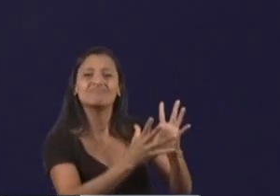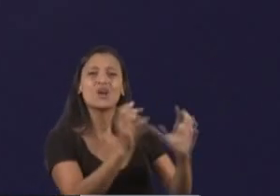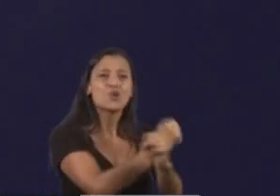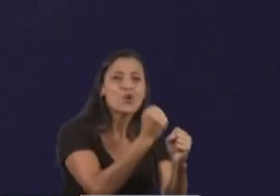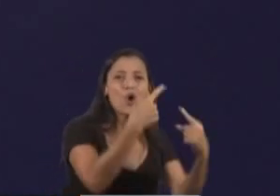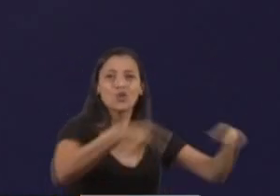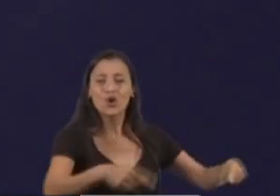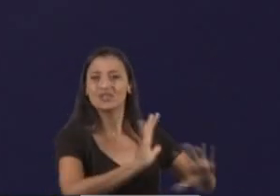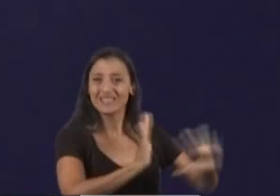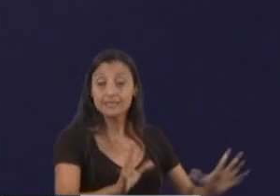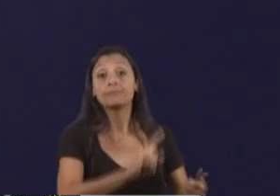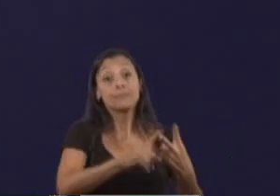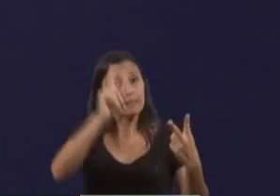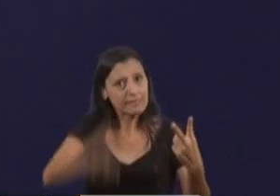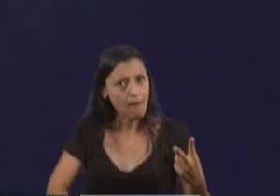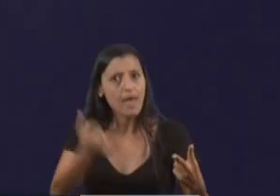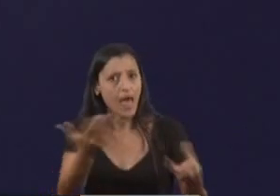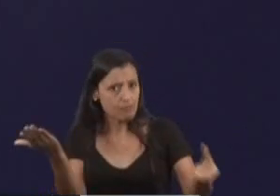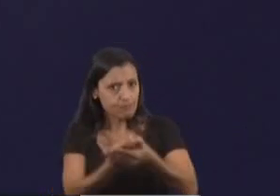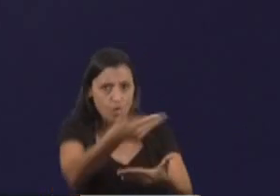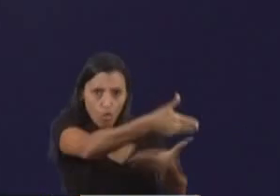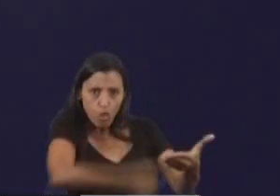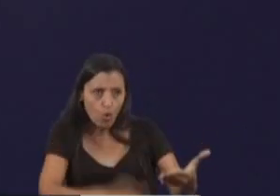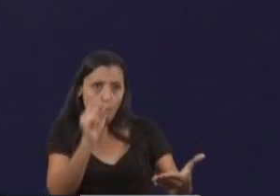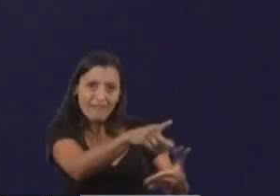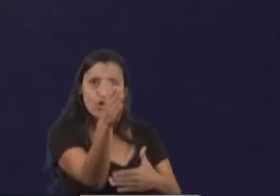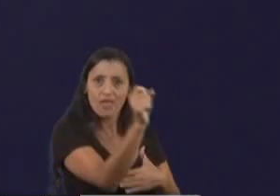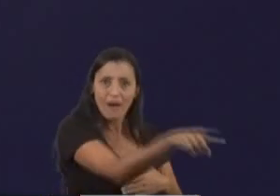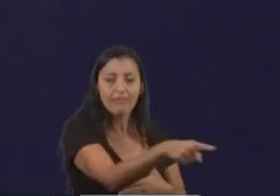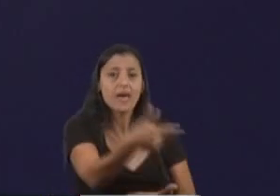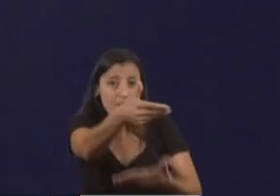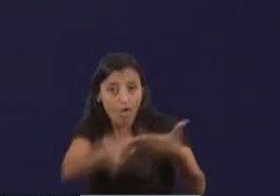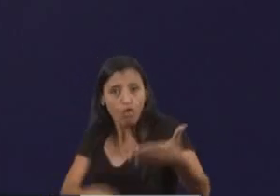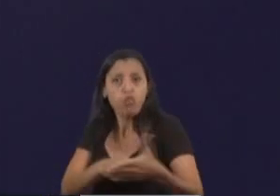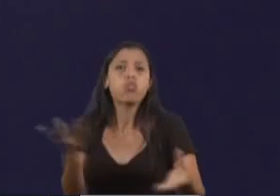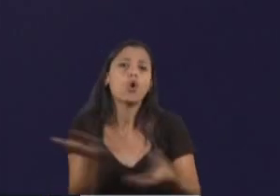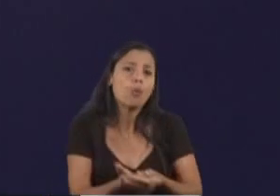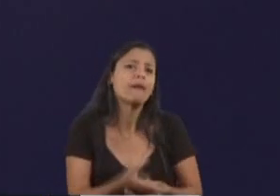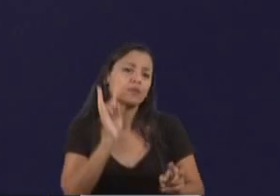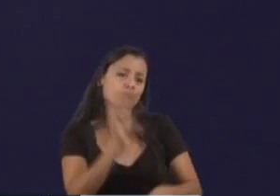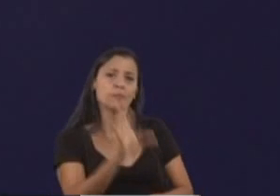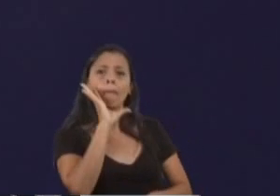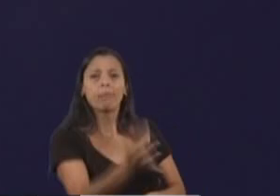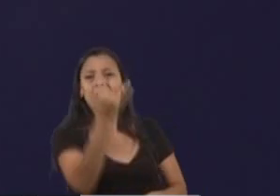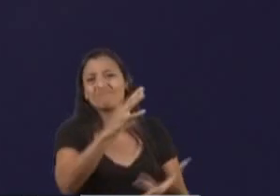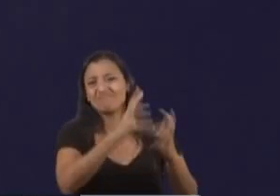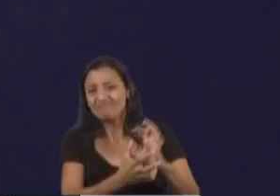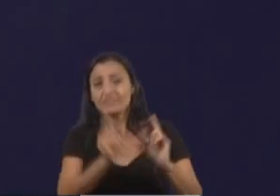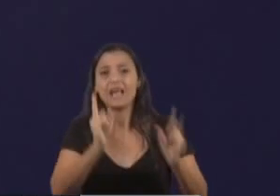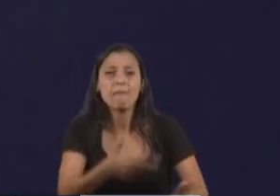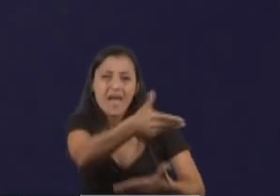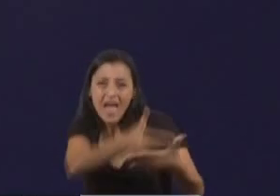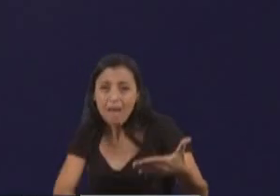Por otro lado, había un documento que acompañaba la bandera. Se encontraba con un alto grado de deterioro como